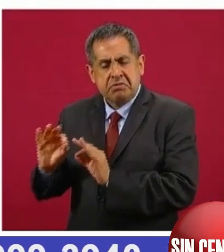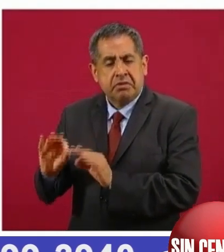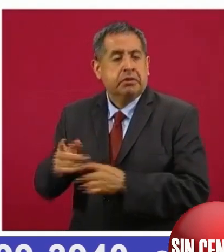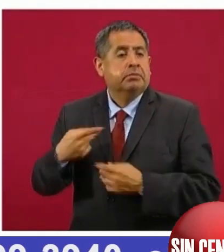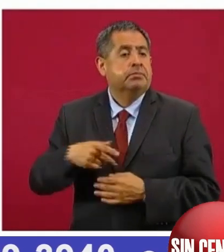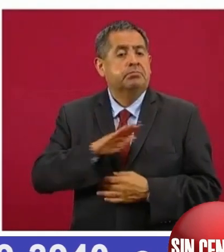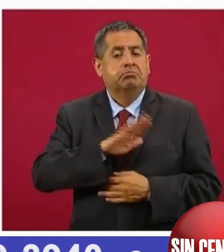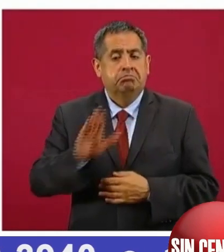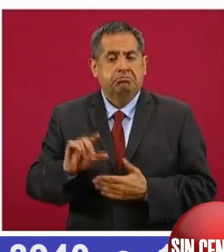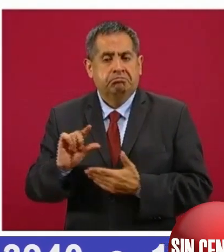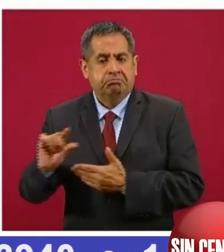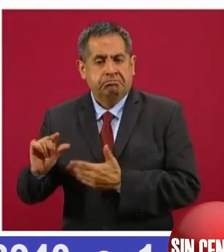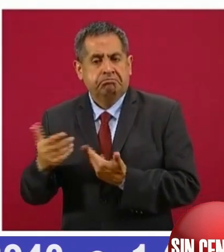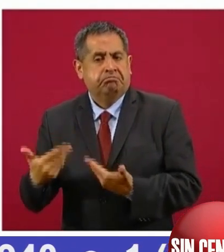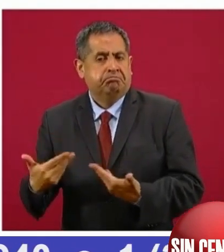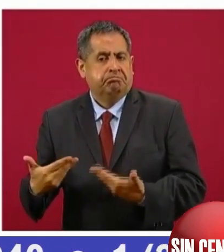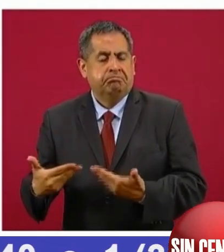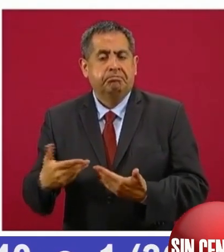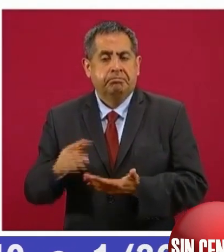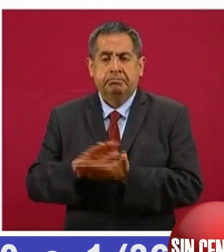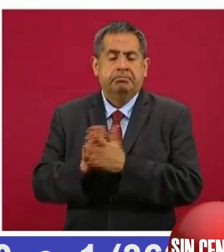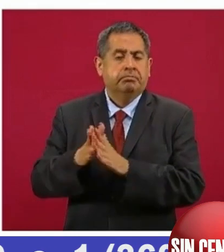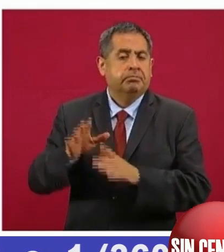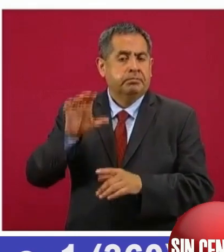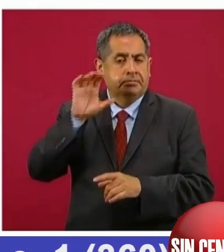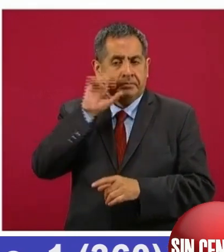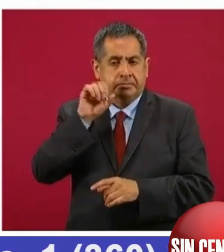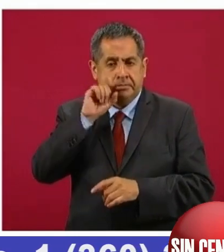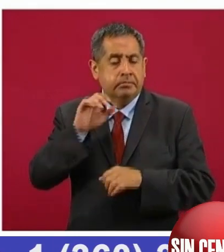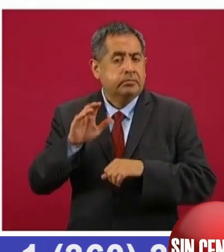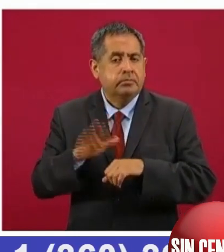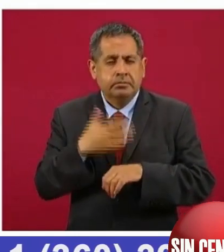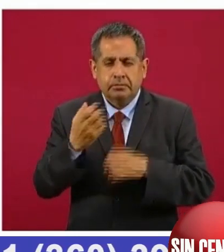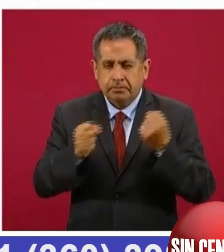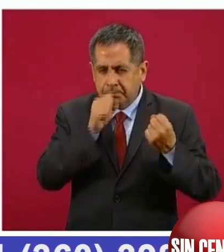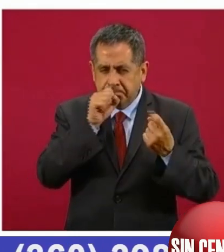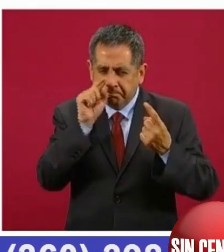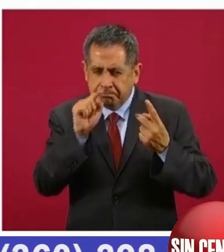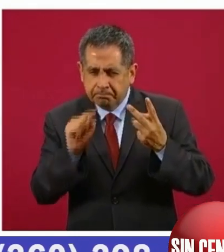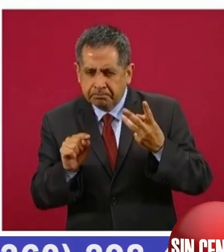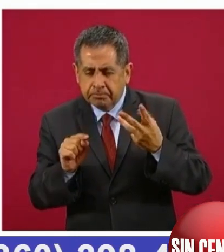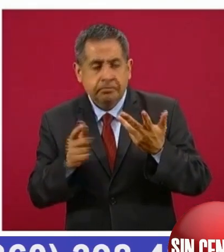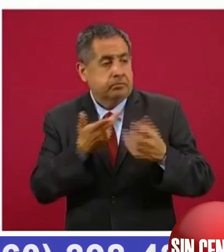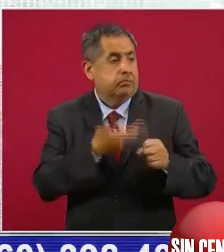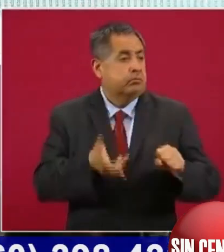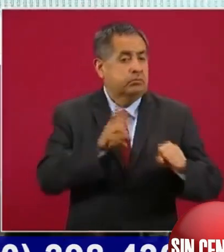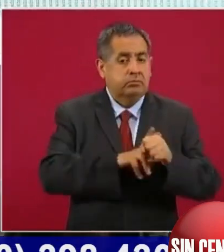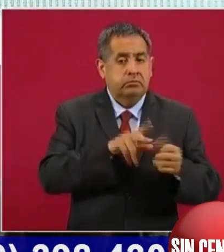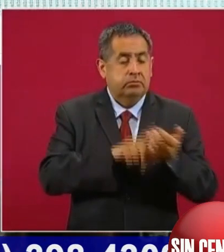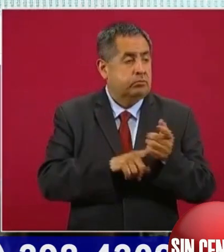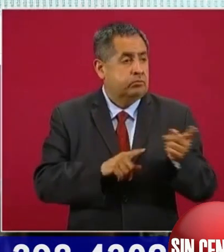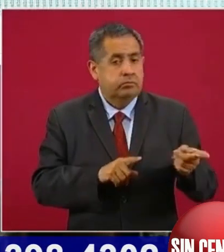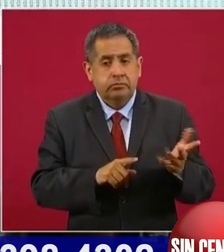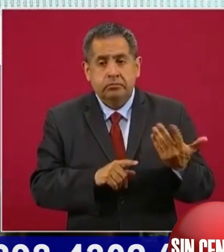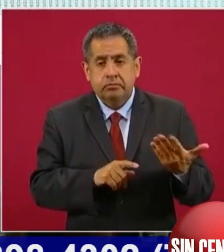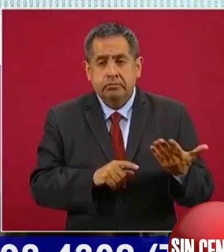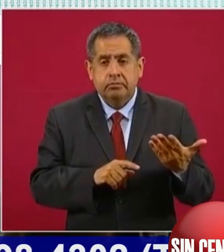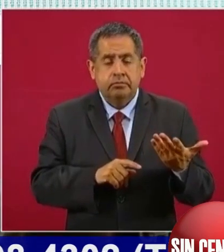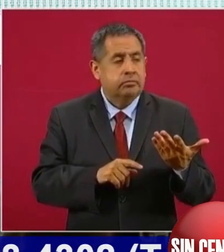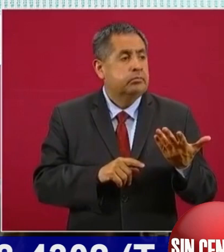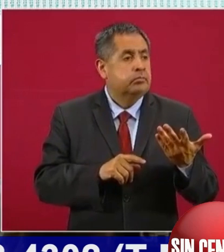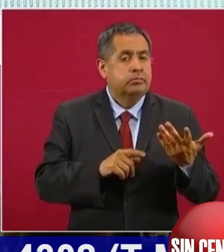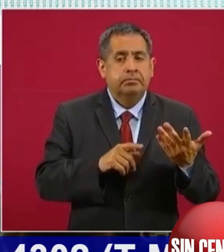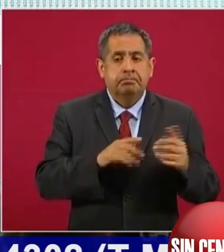mortalidad, pasó a semáforo naranja. Esto es porque algunos de los indicadores, la siguiente, que tiene que ver con el estancamiento de la